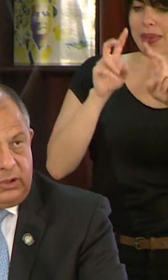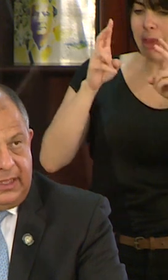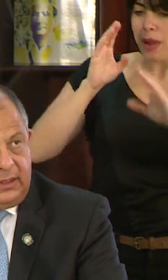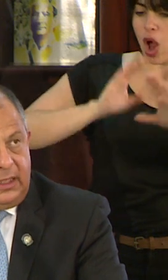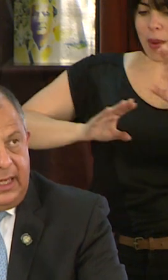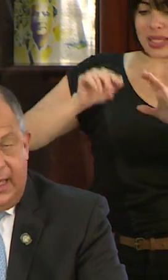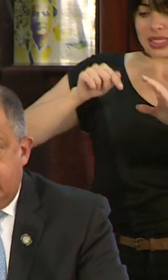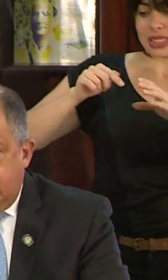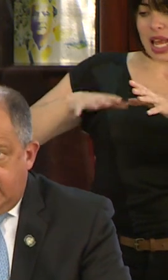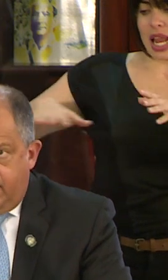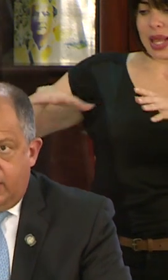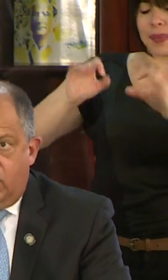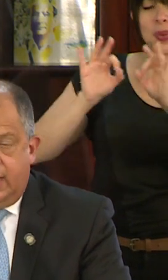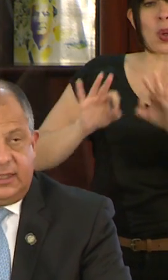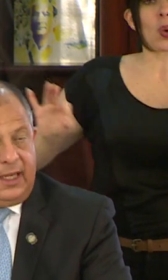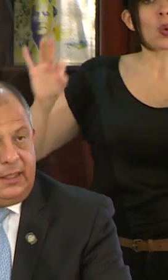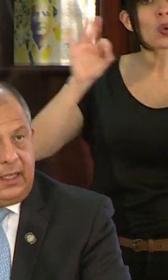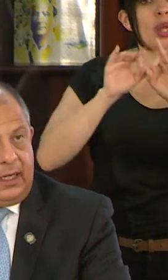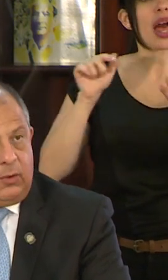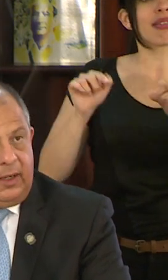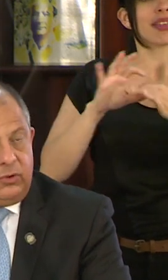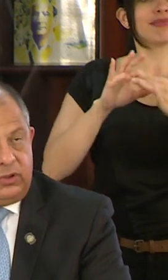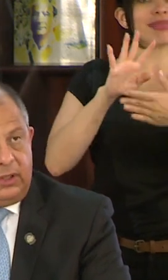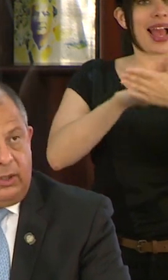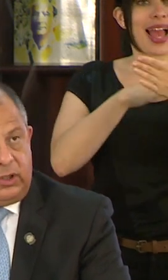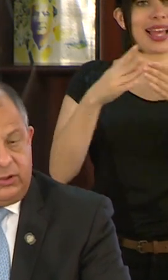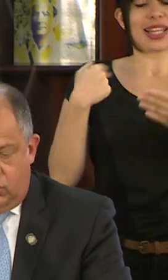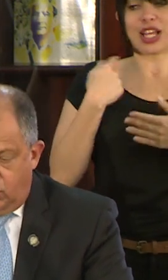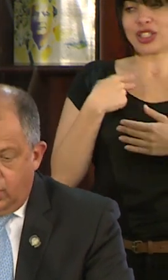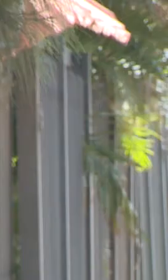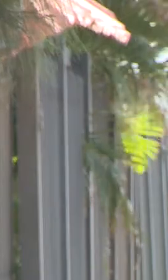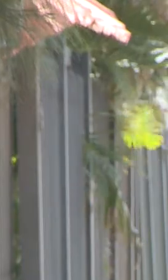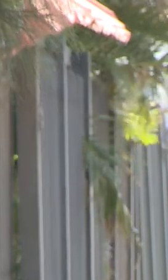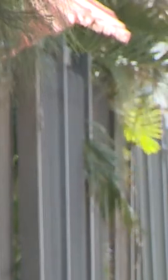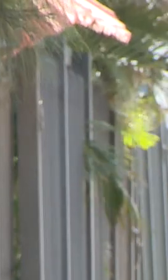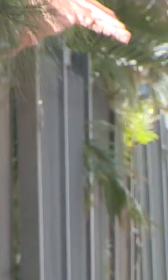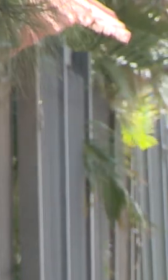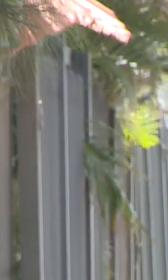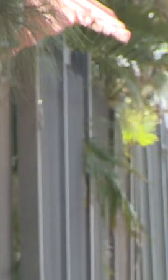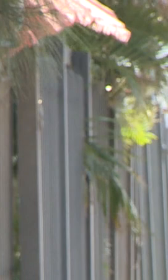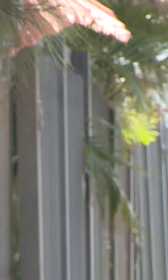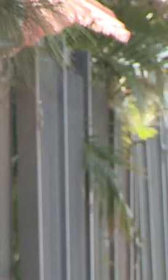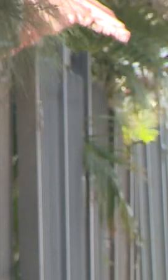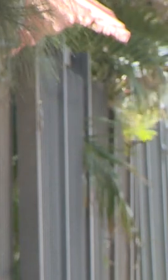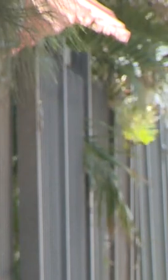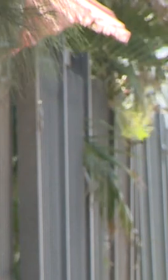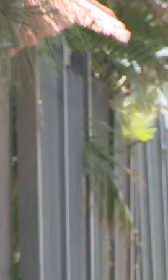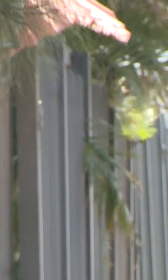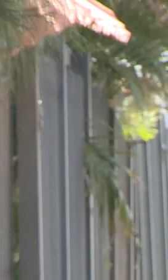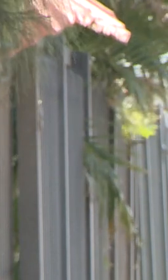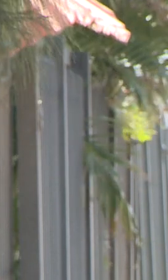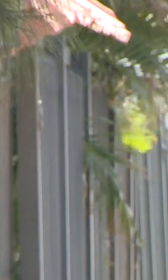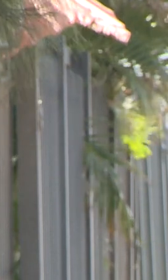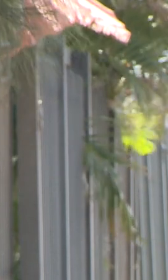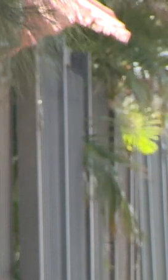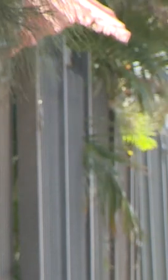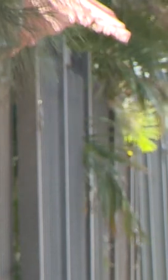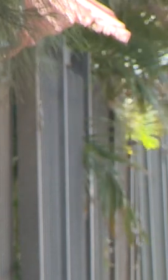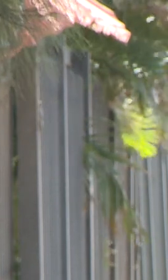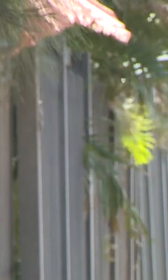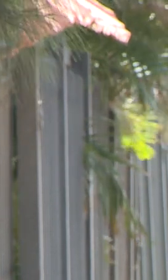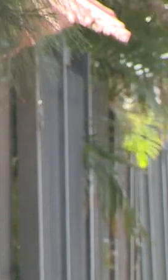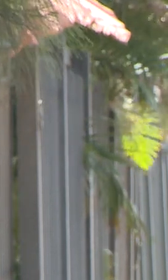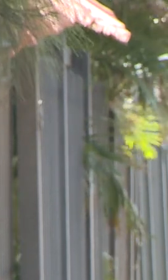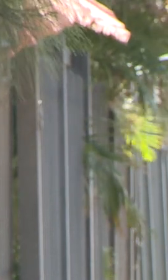es muy importante y que tiene que ver con esta agenda de la cual hemos dado razón hoy. Un tema que no se dejó de lado fue el